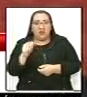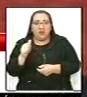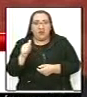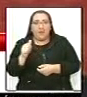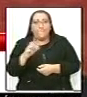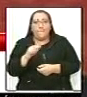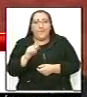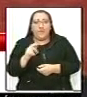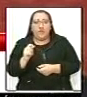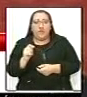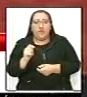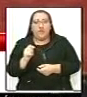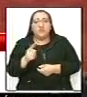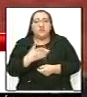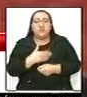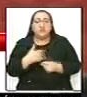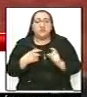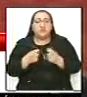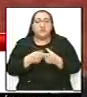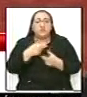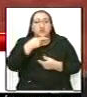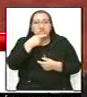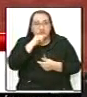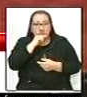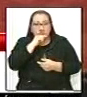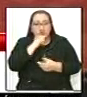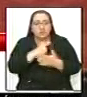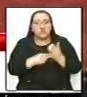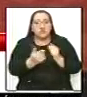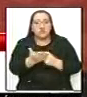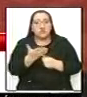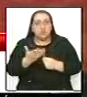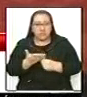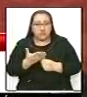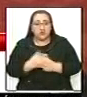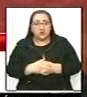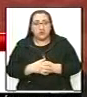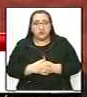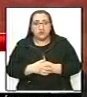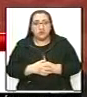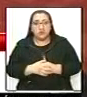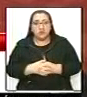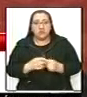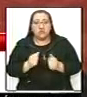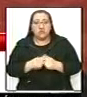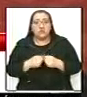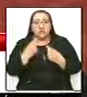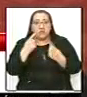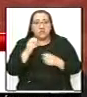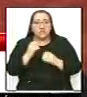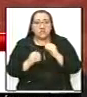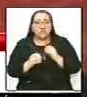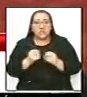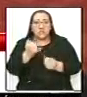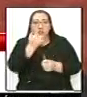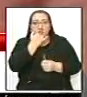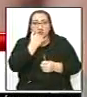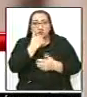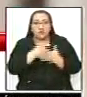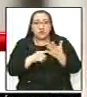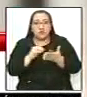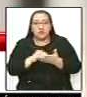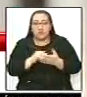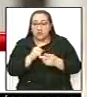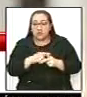Pariona, presidenta de la Comisión de la Mujer, que ha solicitado al Pleno vía aclaración la rectificación de errores materiales contenidos